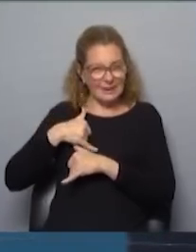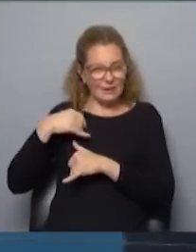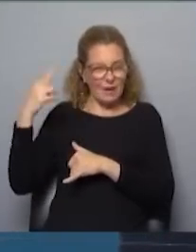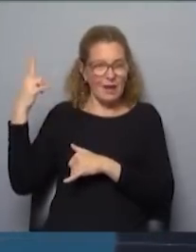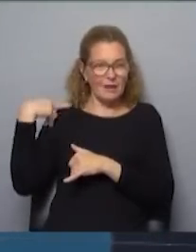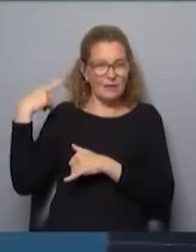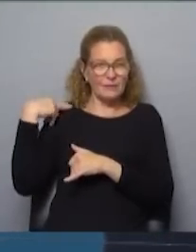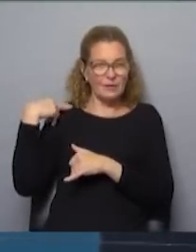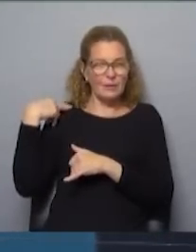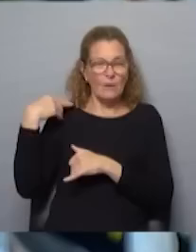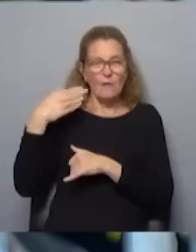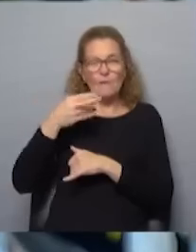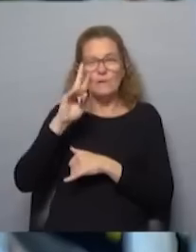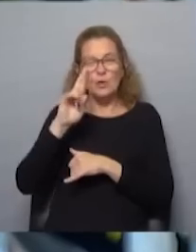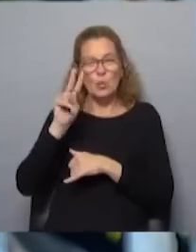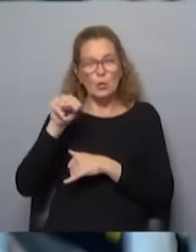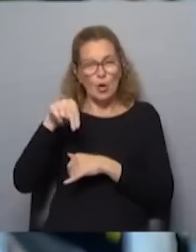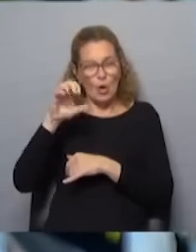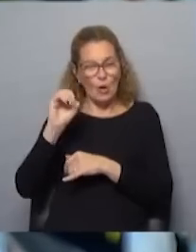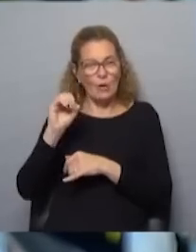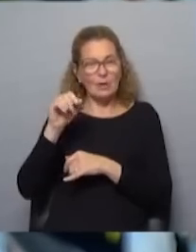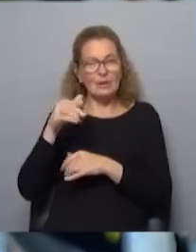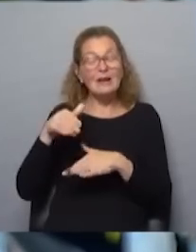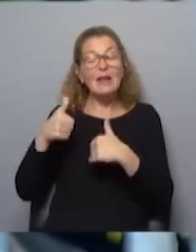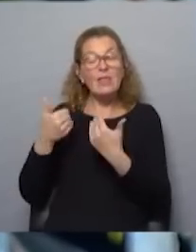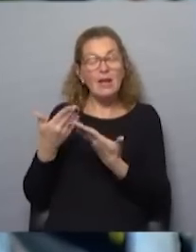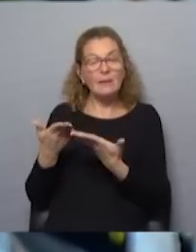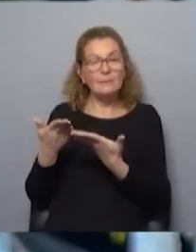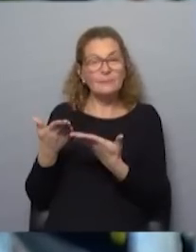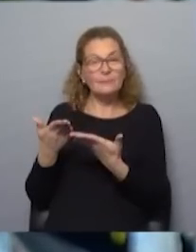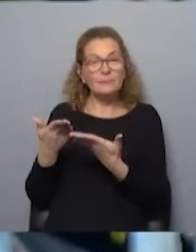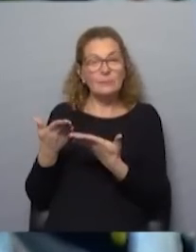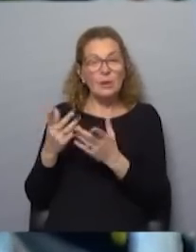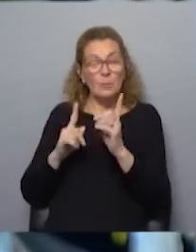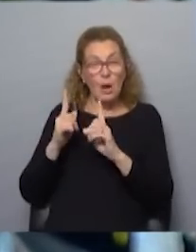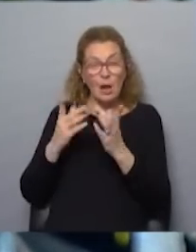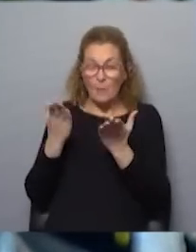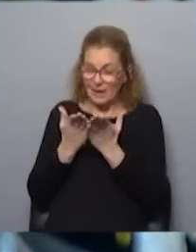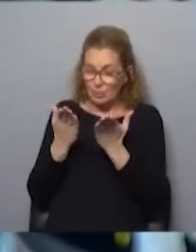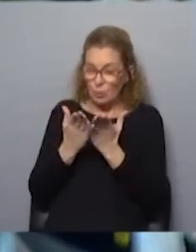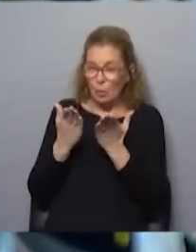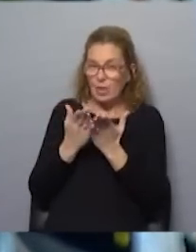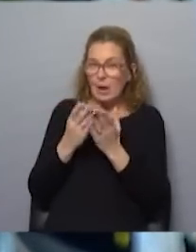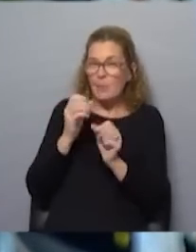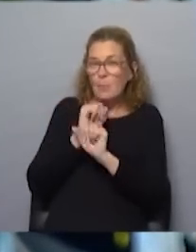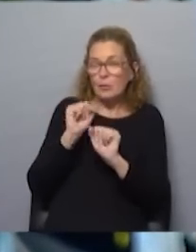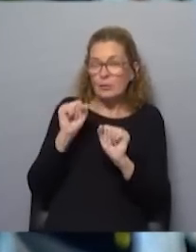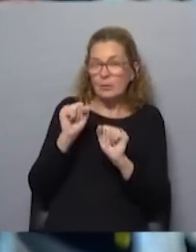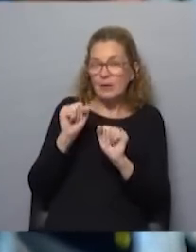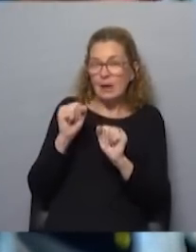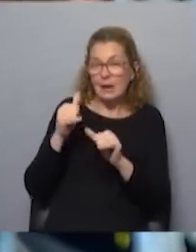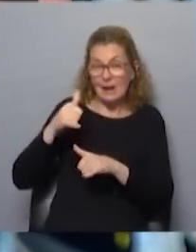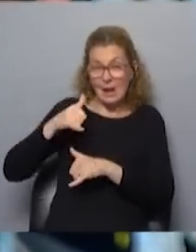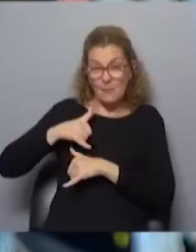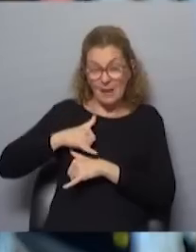almirante de hambruna y le ofrece como algo para estudiar la posibilidad que el arma se